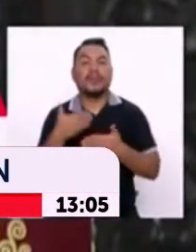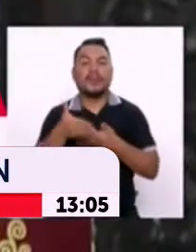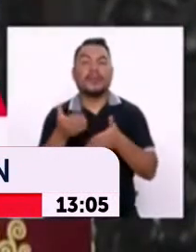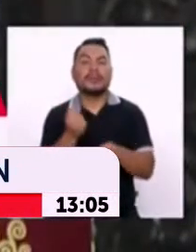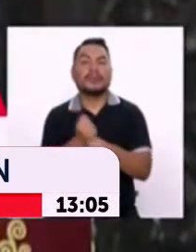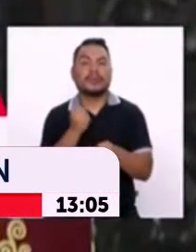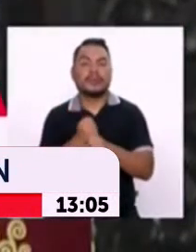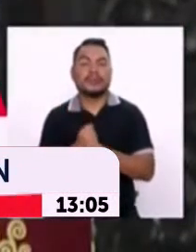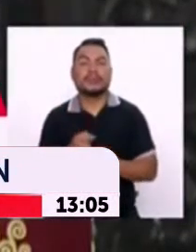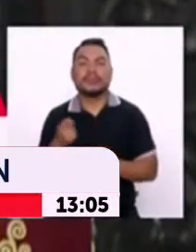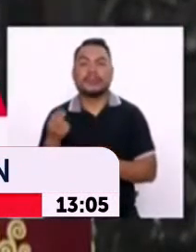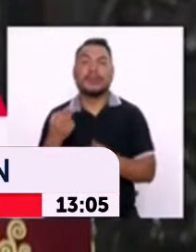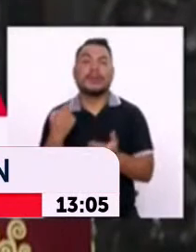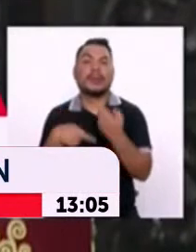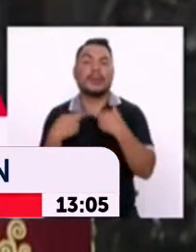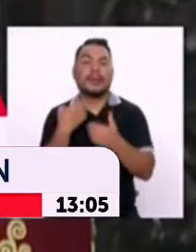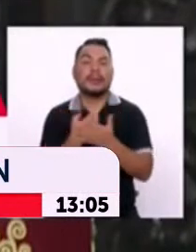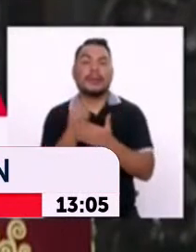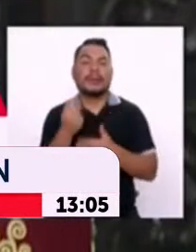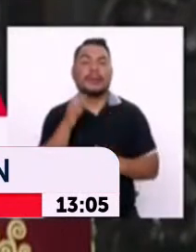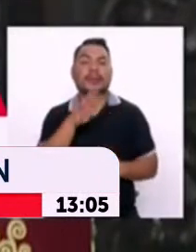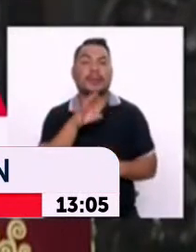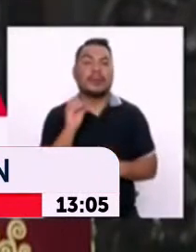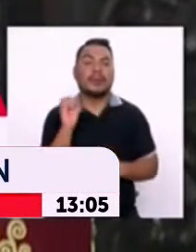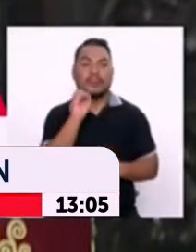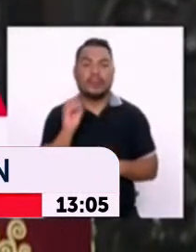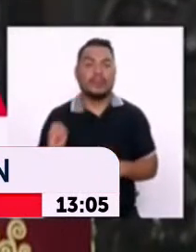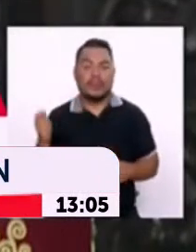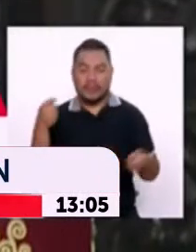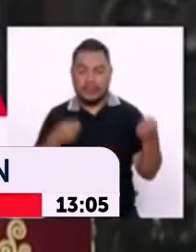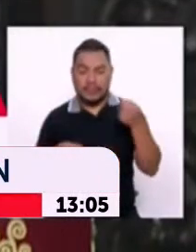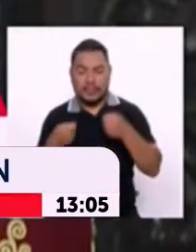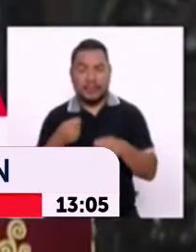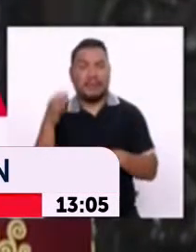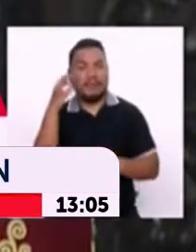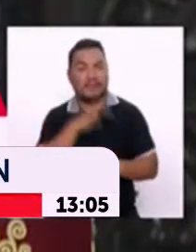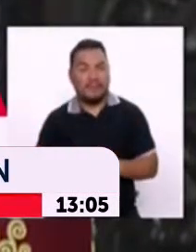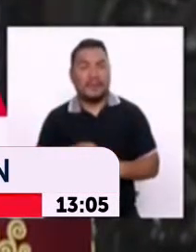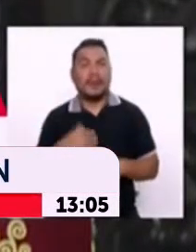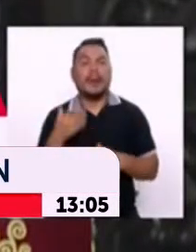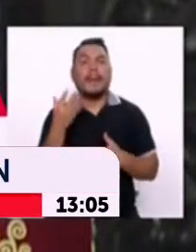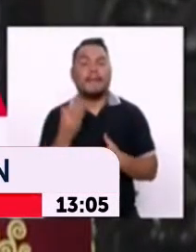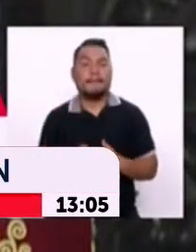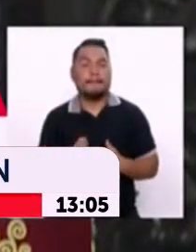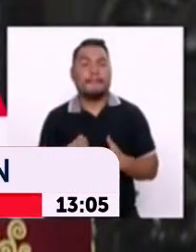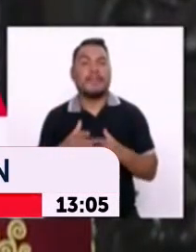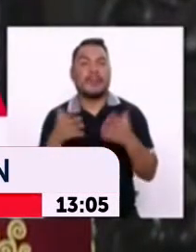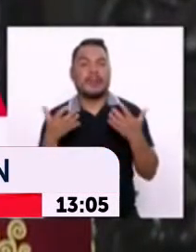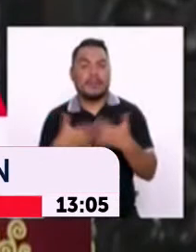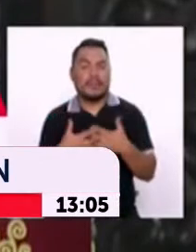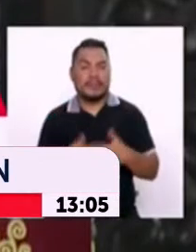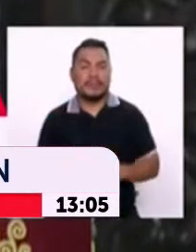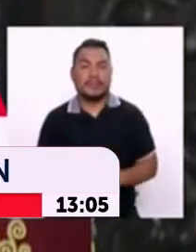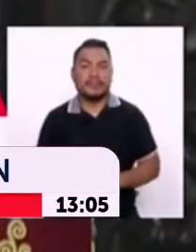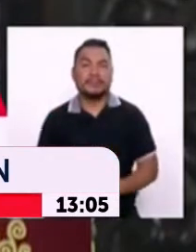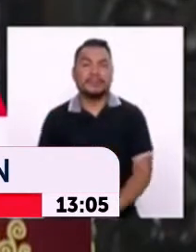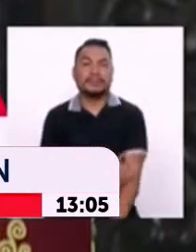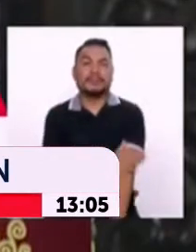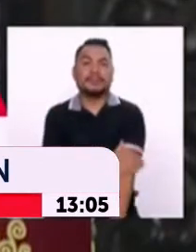puestos de trabajo y un retorno económico del 40% de la inversión a favor de las pequeñas y medianas empresas.